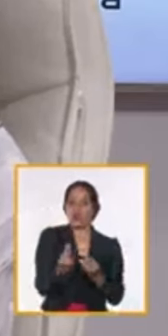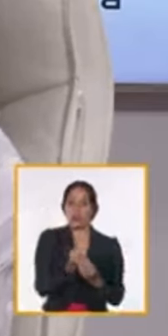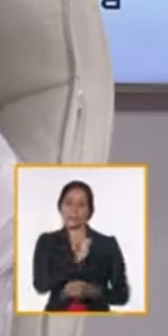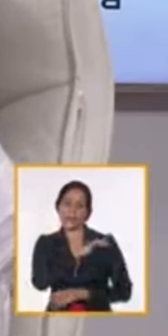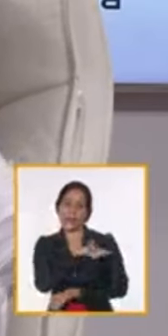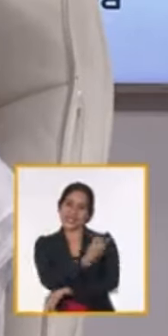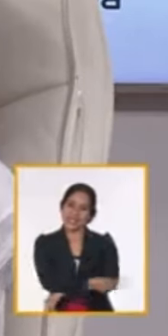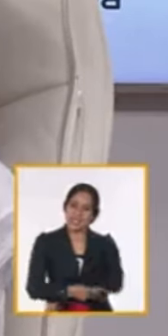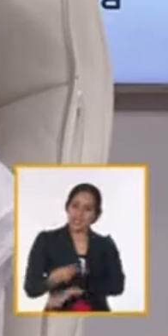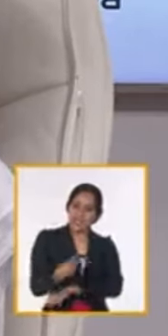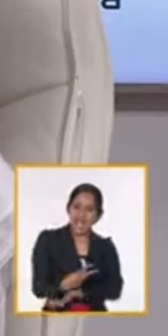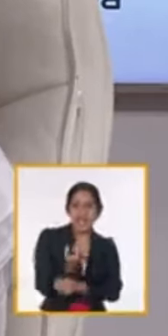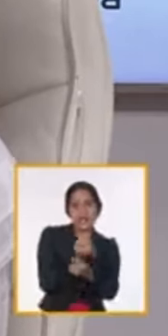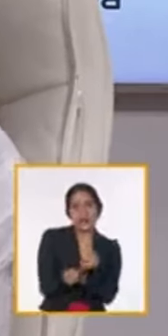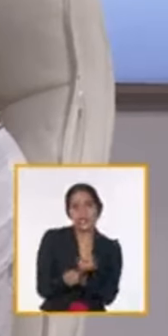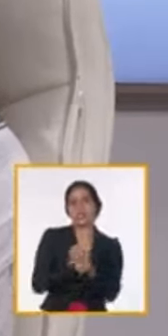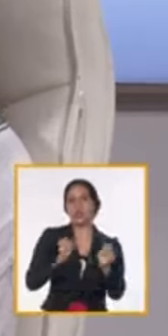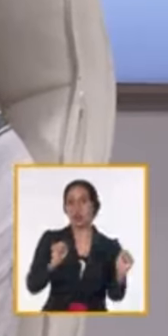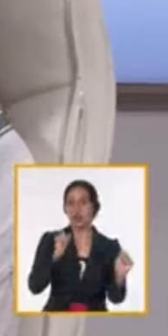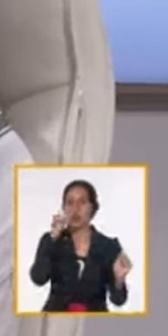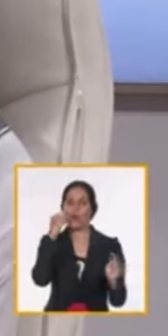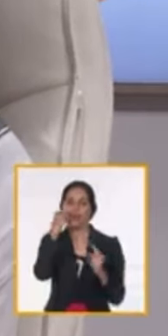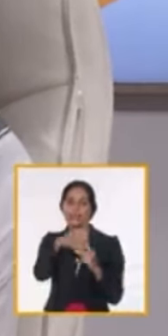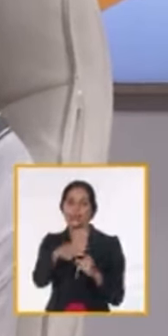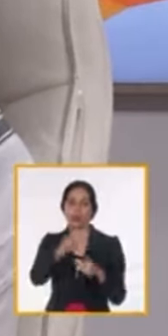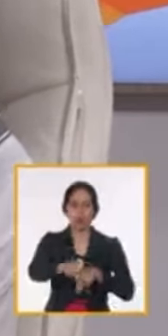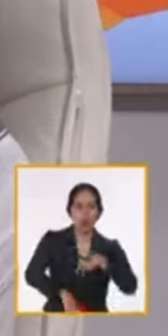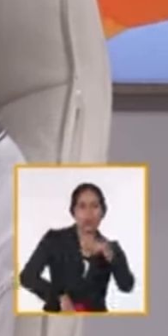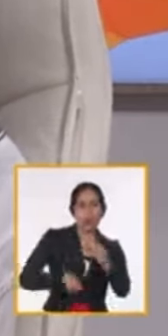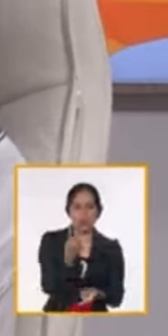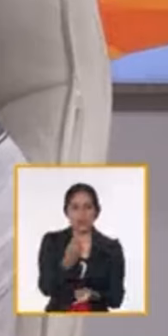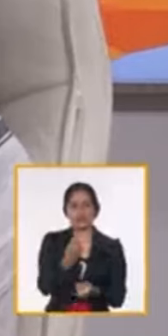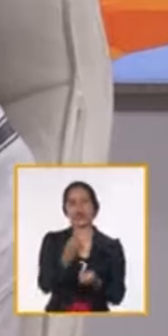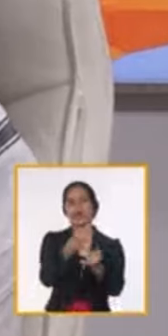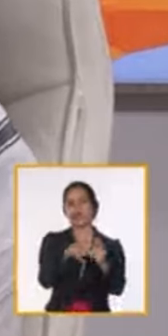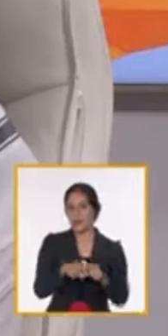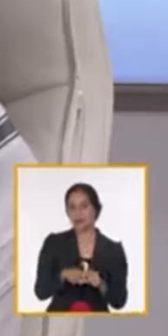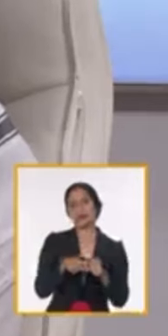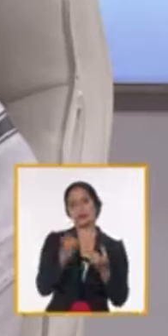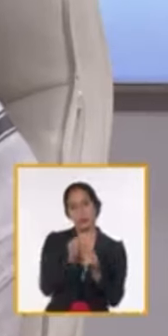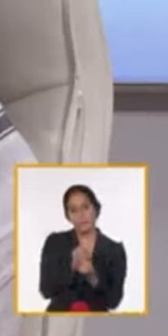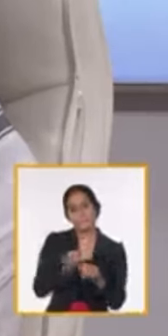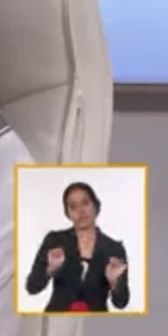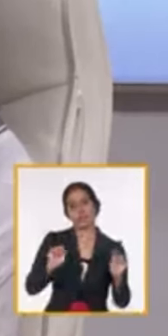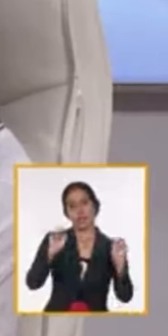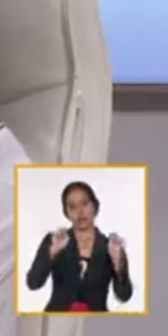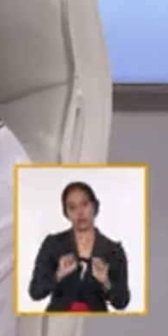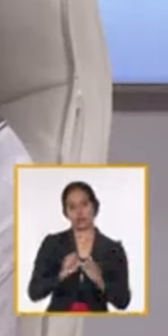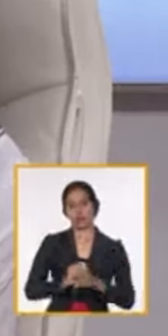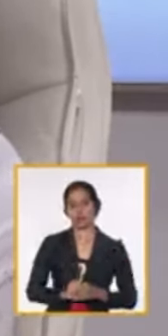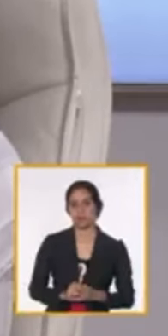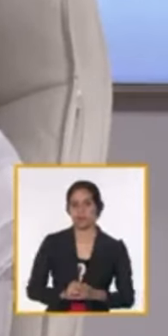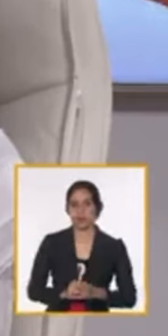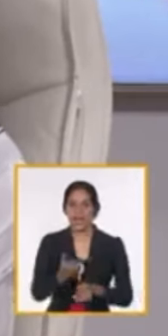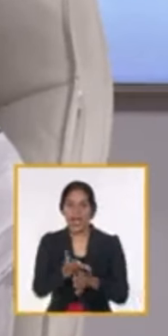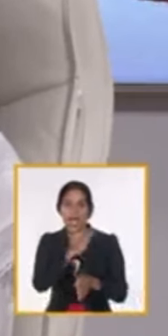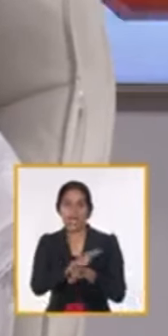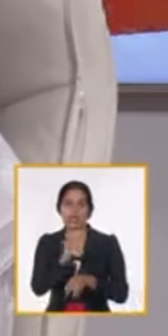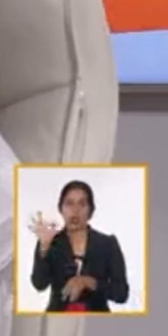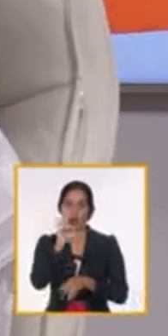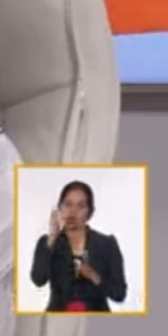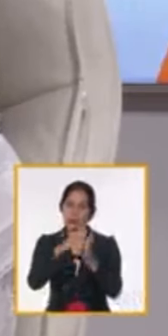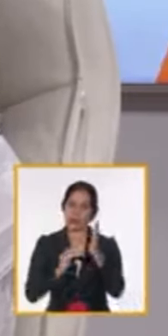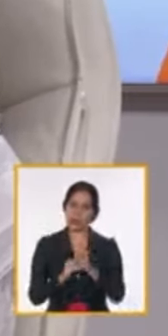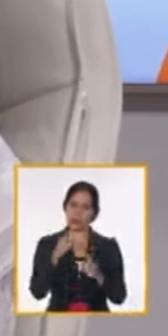con la liberación y contra el capitalismo y el imperialismo. Es porque durante los últimos 8 meses hemos